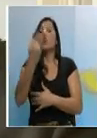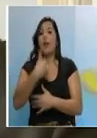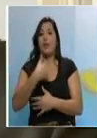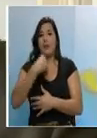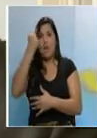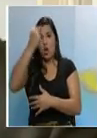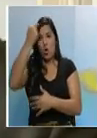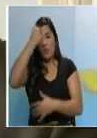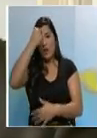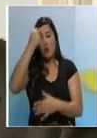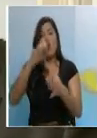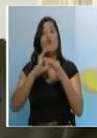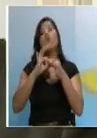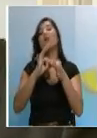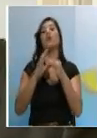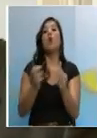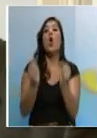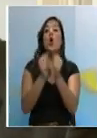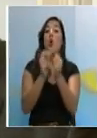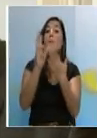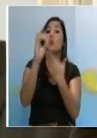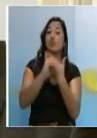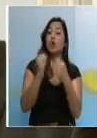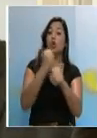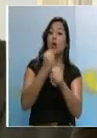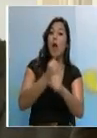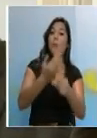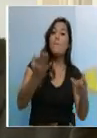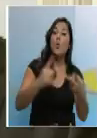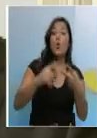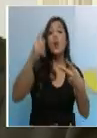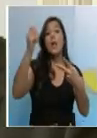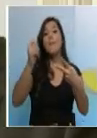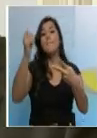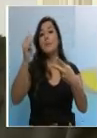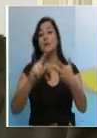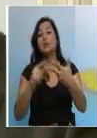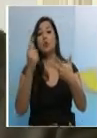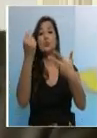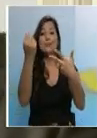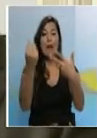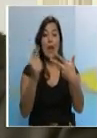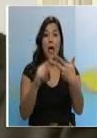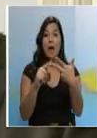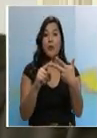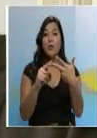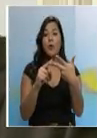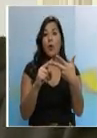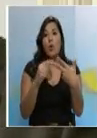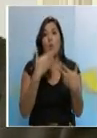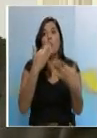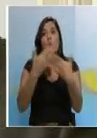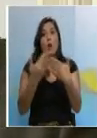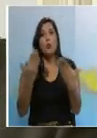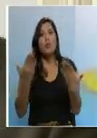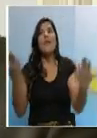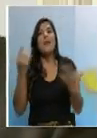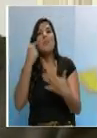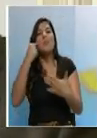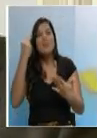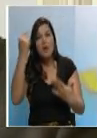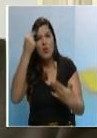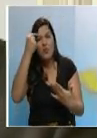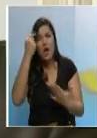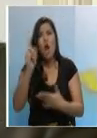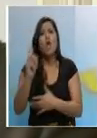gobierno en cuanto a los proyectos de empleo público, pensiones, salarios, ¿verdad? Bueno, ¿qué piensa, qué está pensando? No es